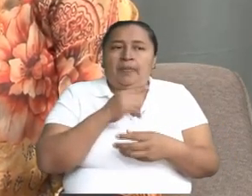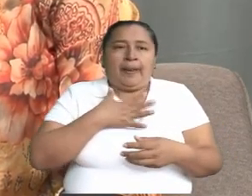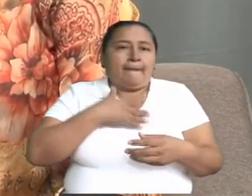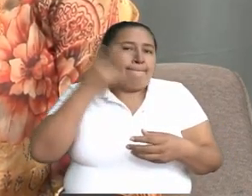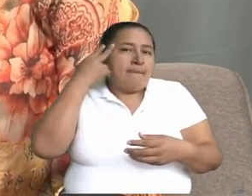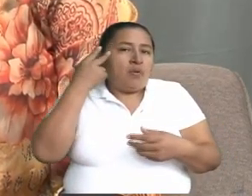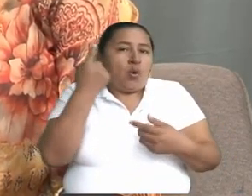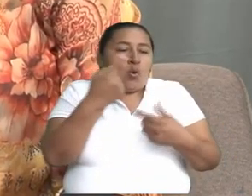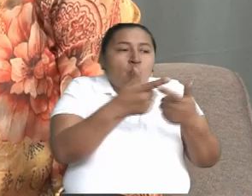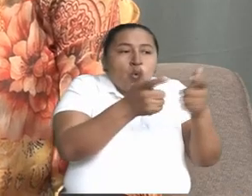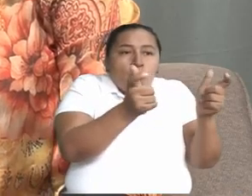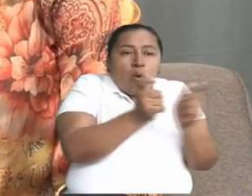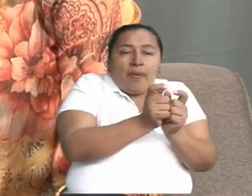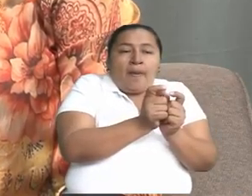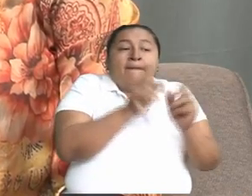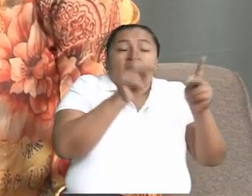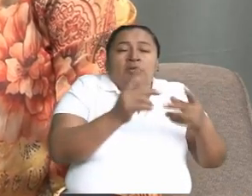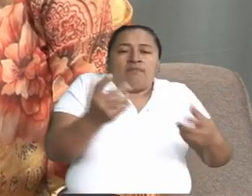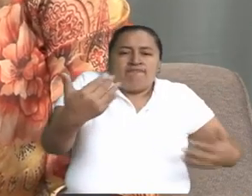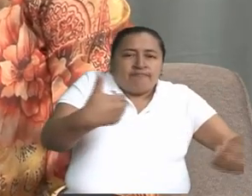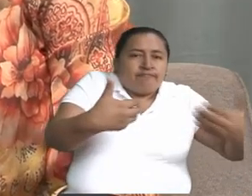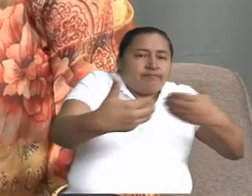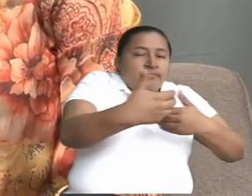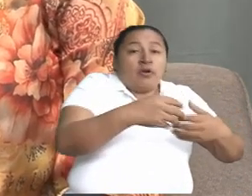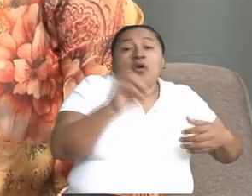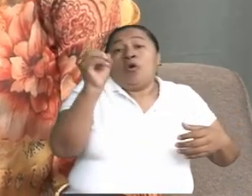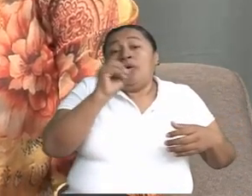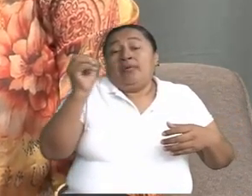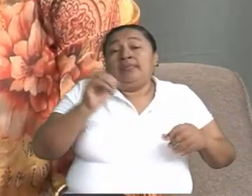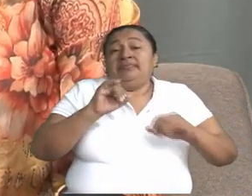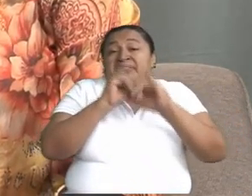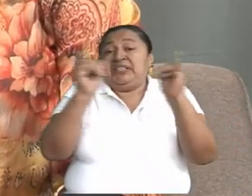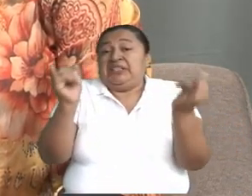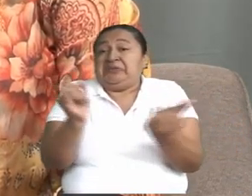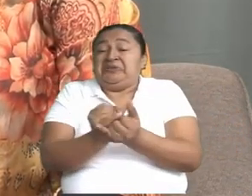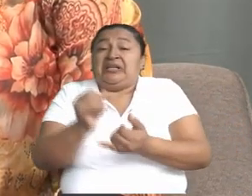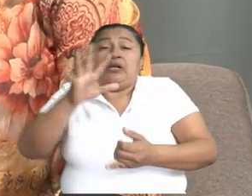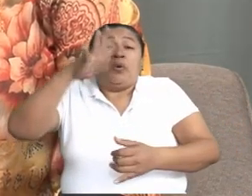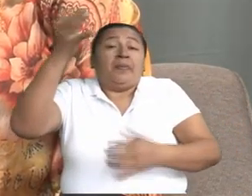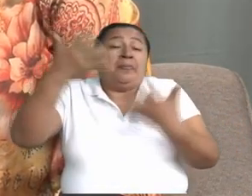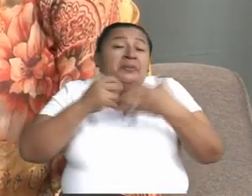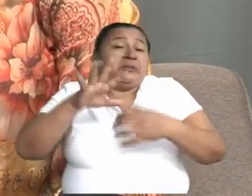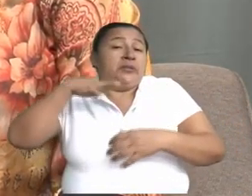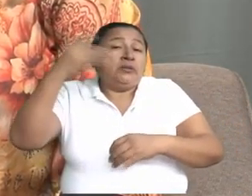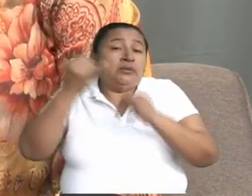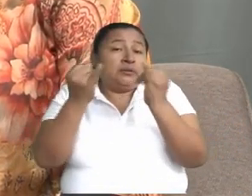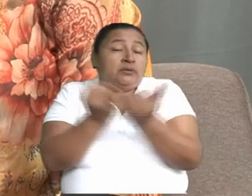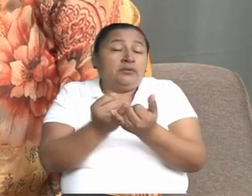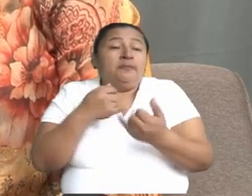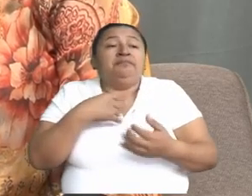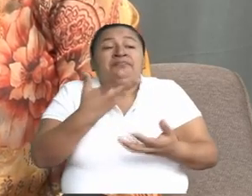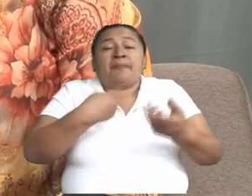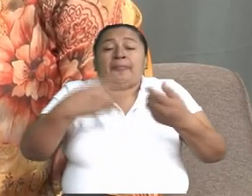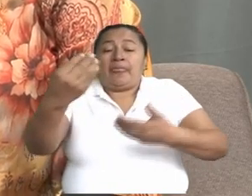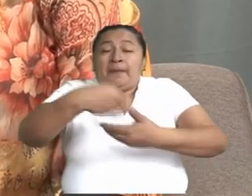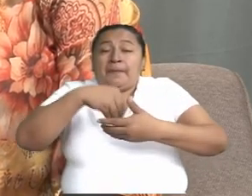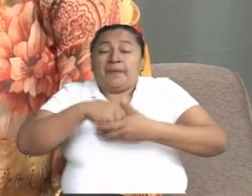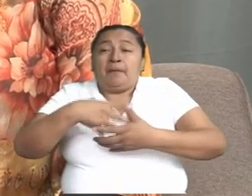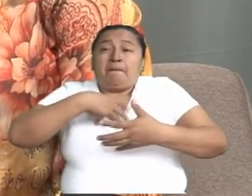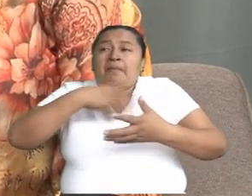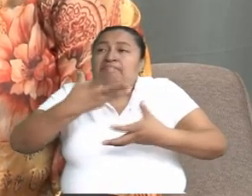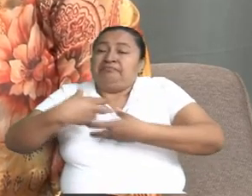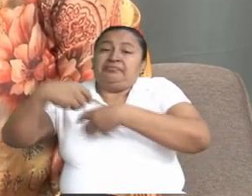aprovechamiento de un grupo o de transnacionales y que acumulan la riqueza que debería de servir